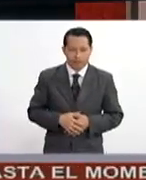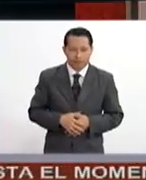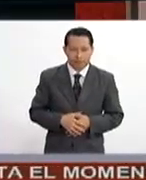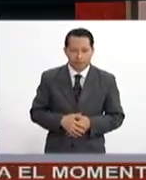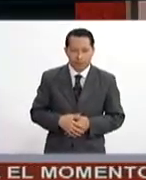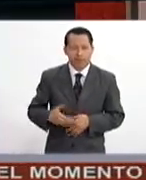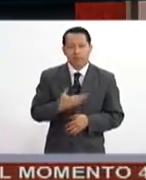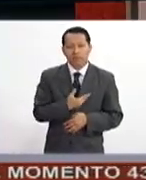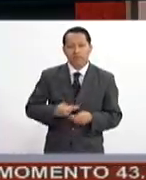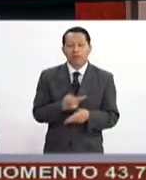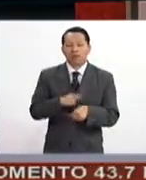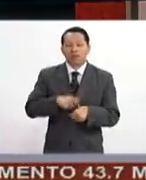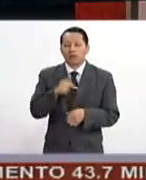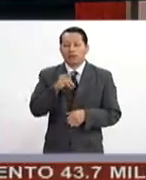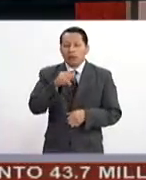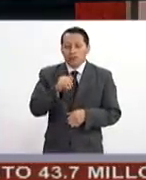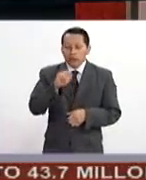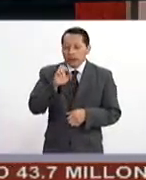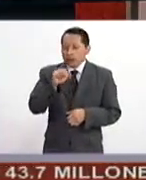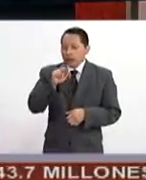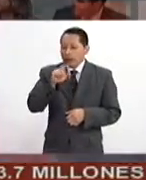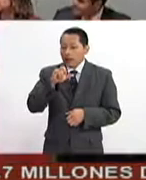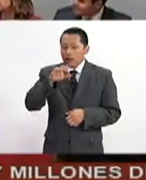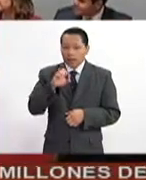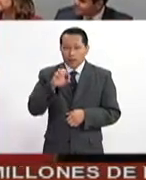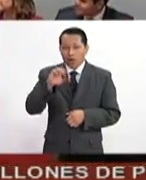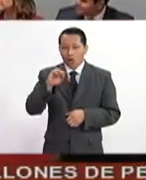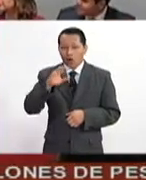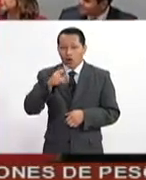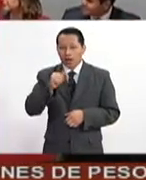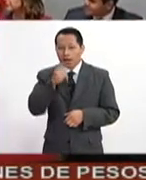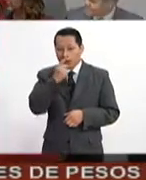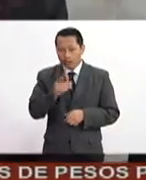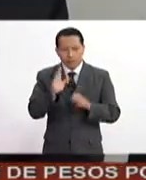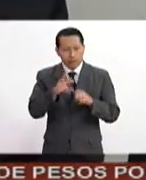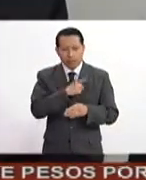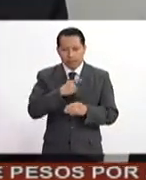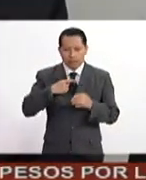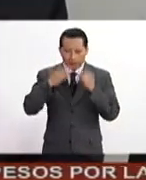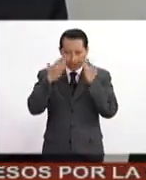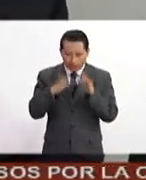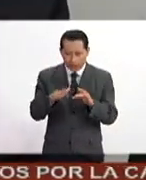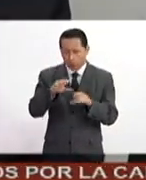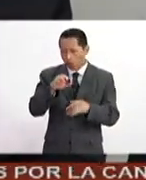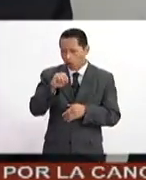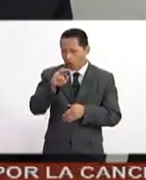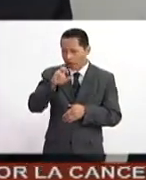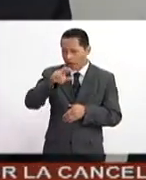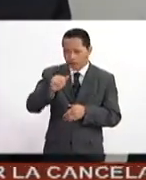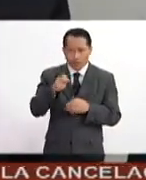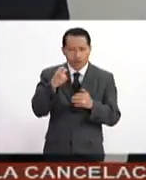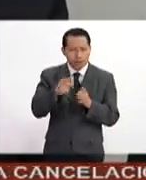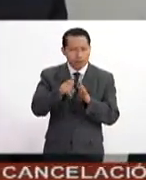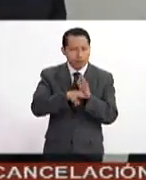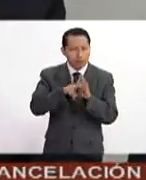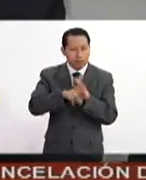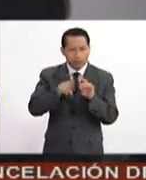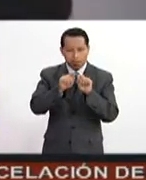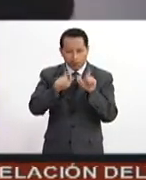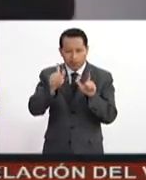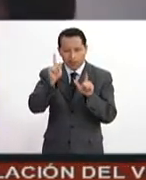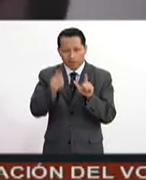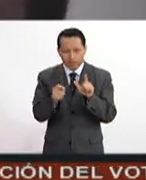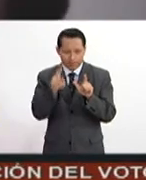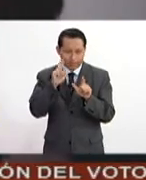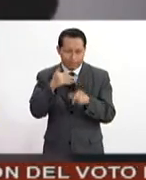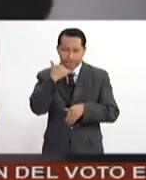El presidente nacional del PRI, Enrique Ochoa, exigió que López Obrador presente su renuncia a la dirigencia de Morena por este video en el que asegura se confirma